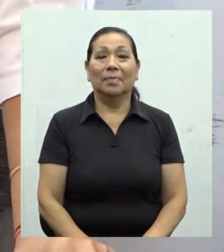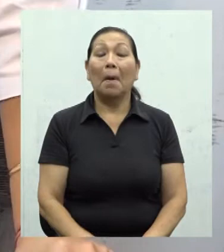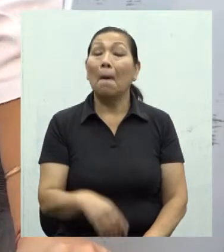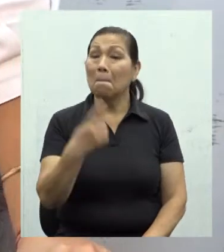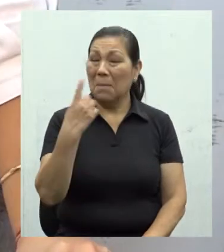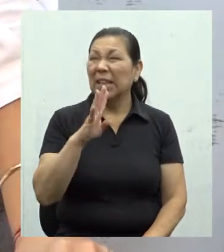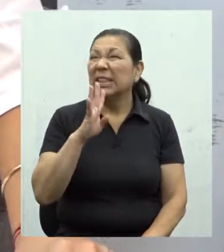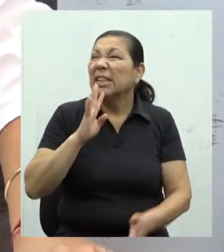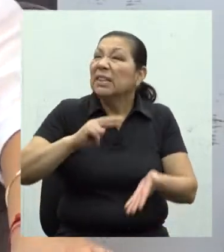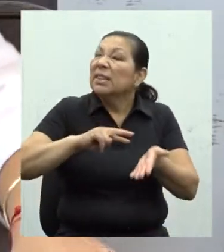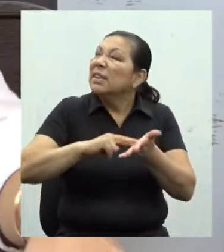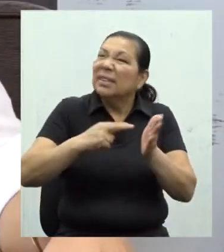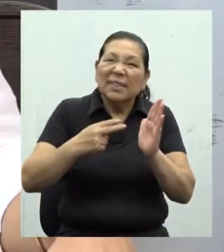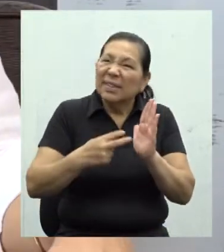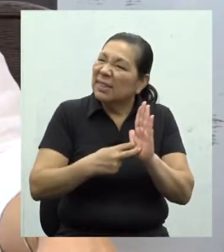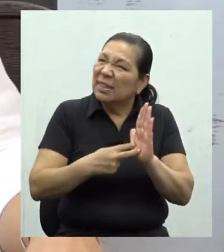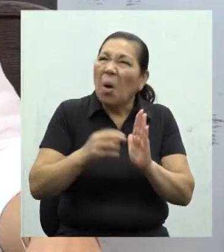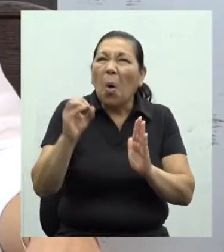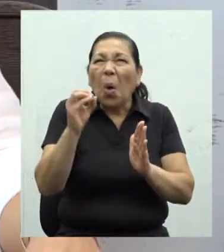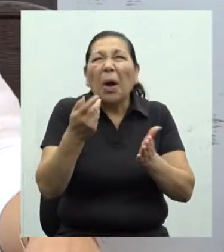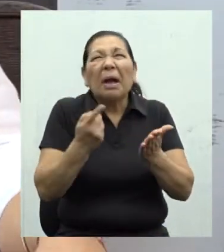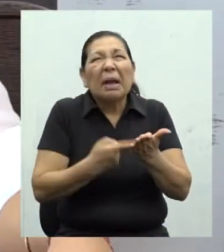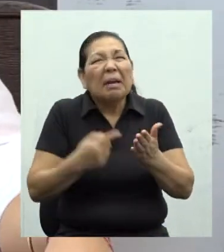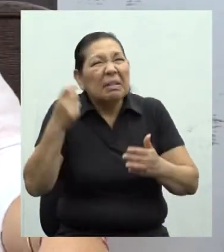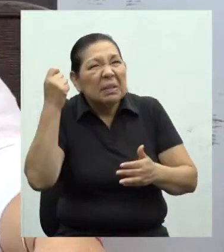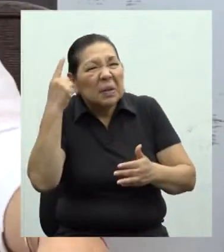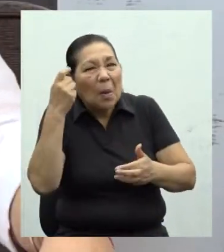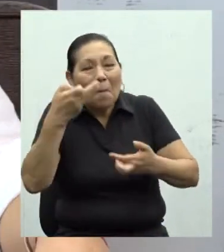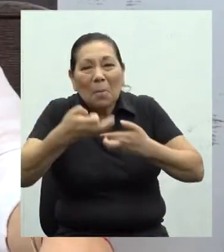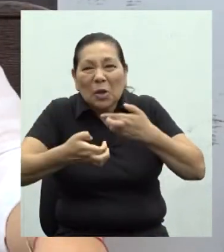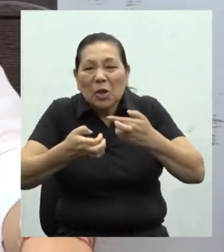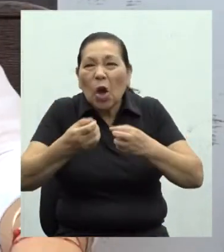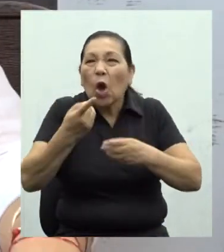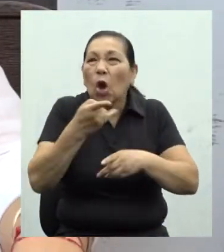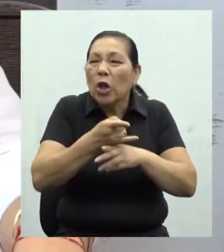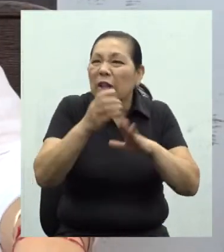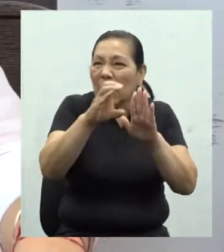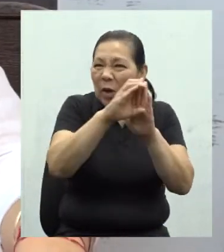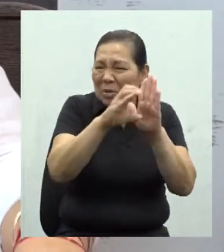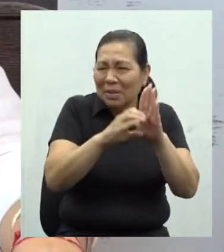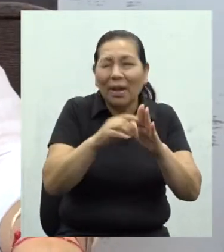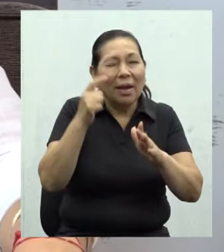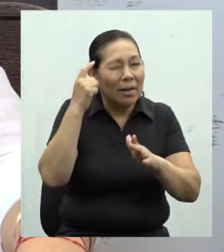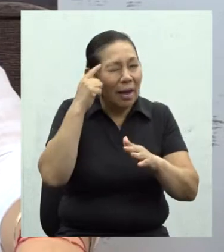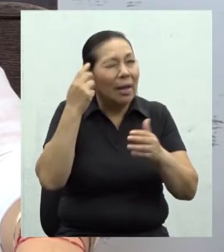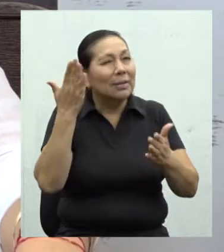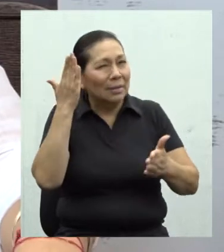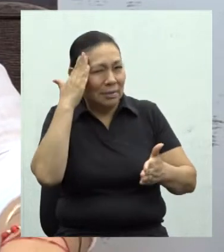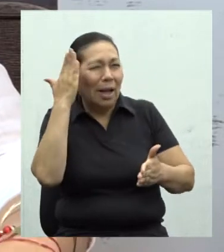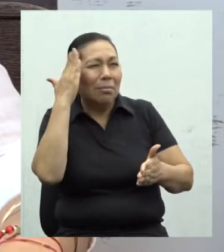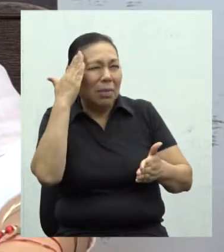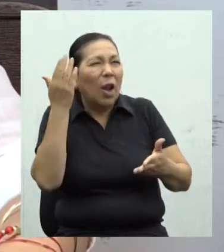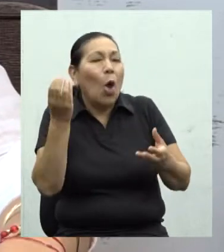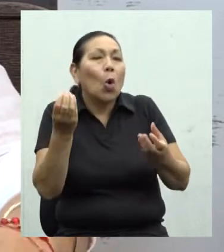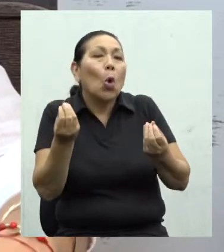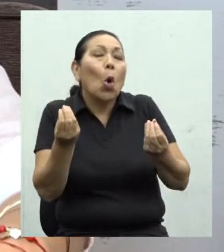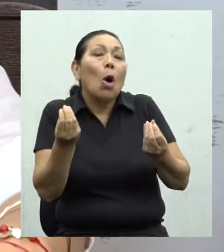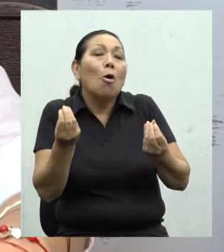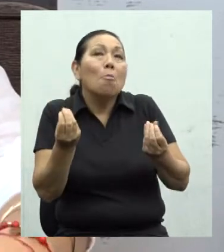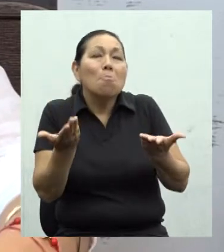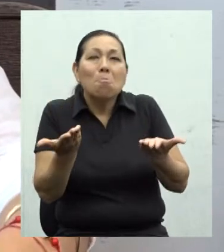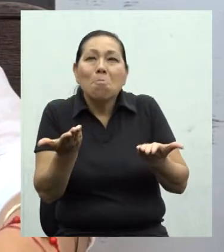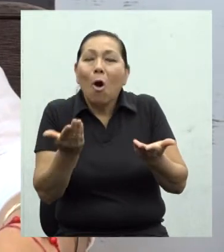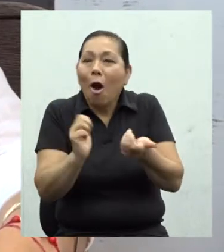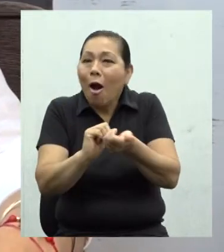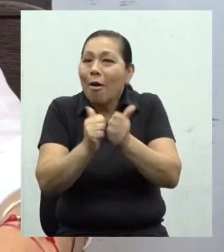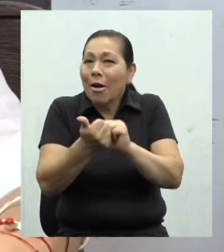Para hablar qué significa o qué se debe entender por un proceso de inconstitucionalidad, creo que hay que tener en cuenta que se ha producido